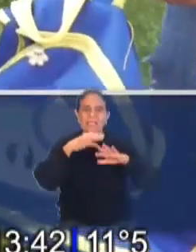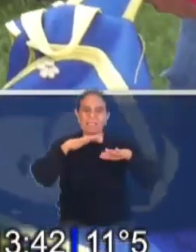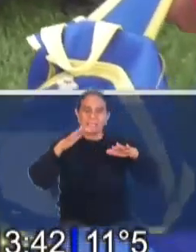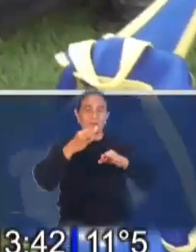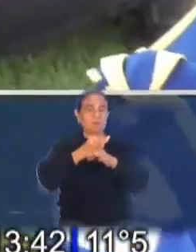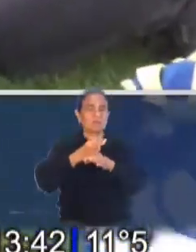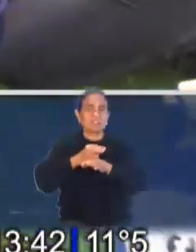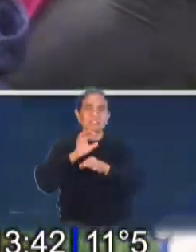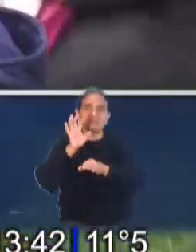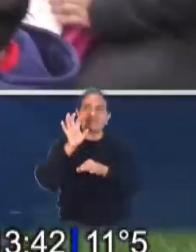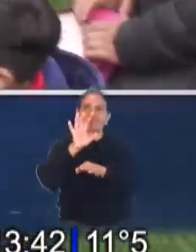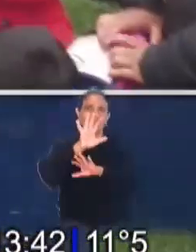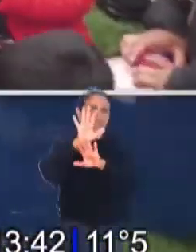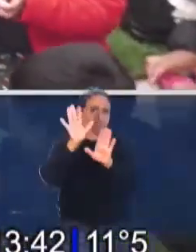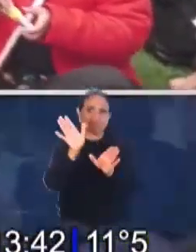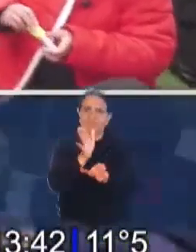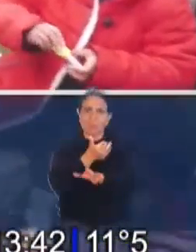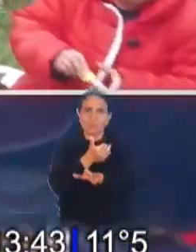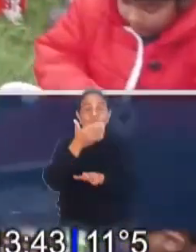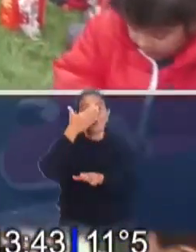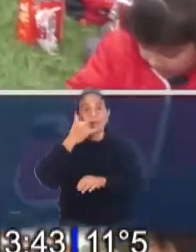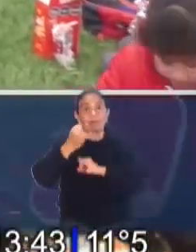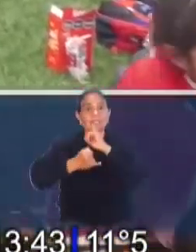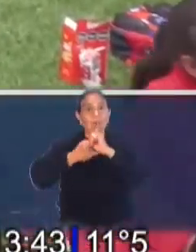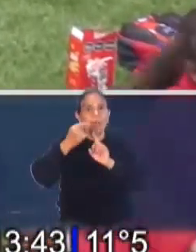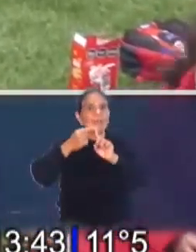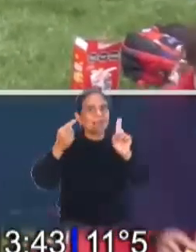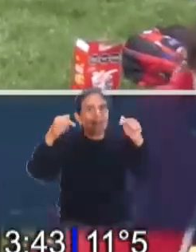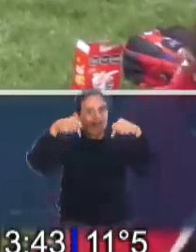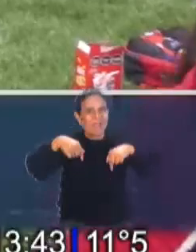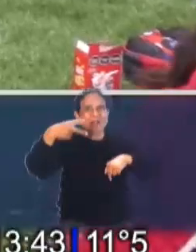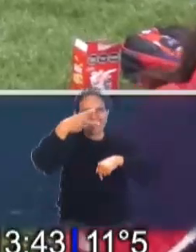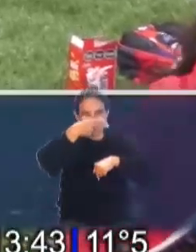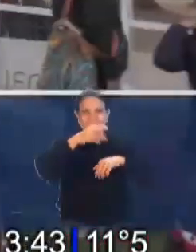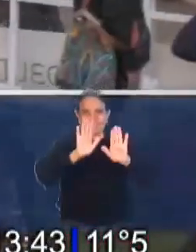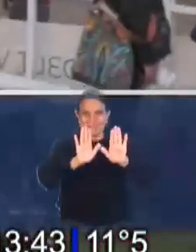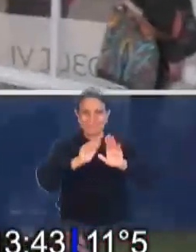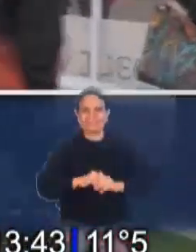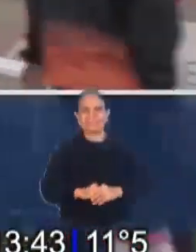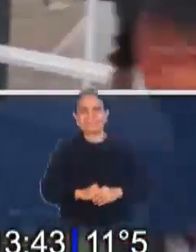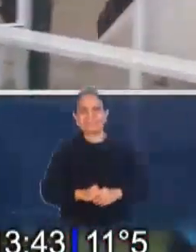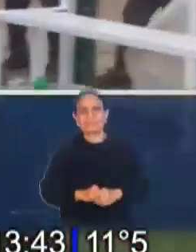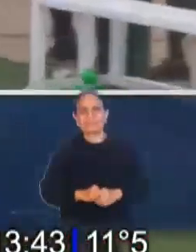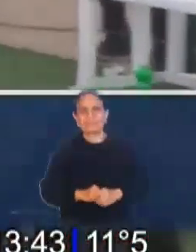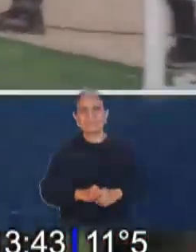la provincia. Más detalles en el próximo bloque. Ya regresamos.